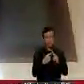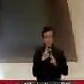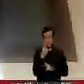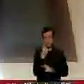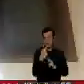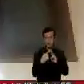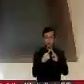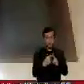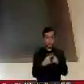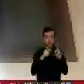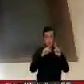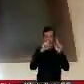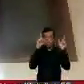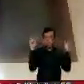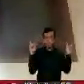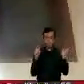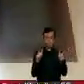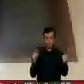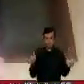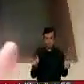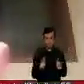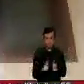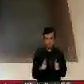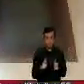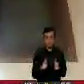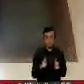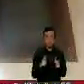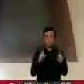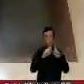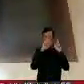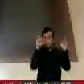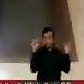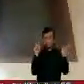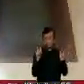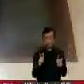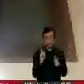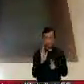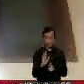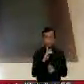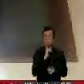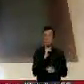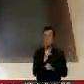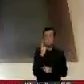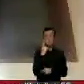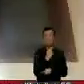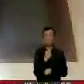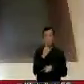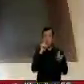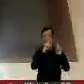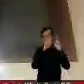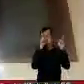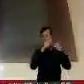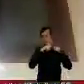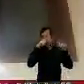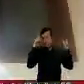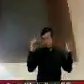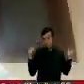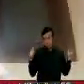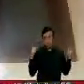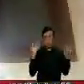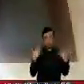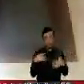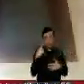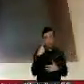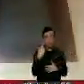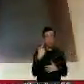créditos para las pequeñas, medianas y las microempresas también, pero sin descuidar también las grandes empresas. Entonces hay un momento